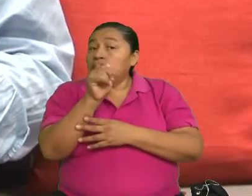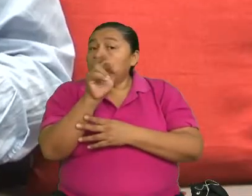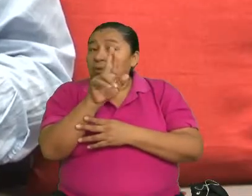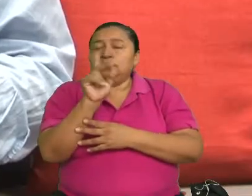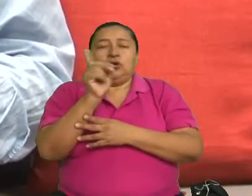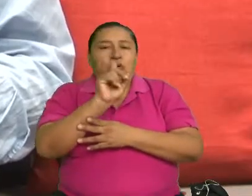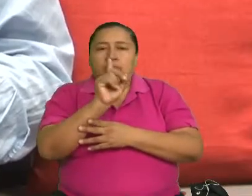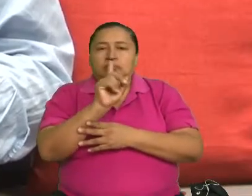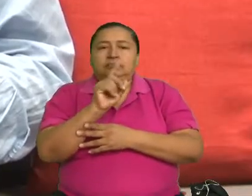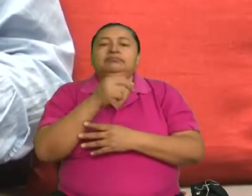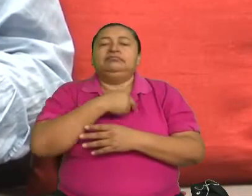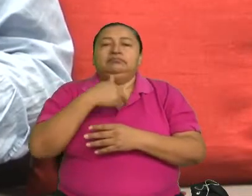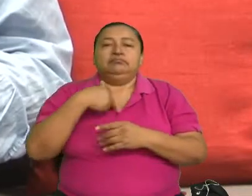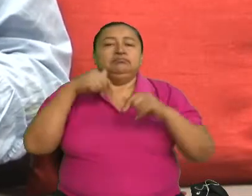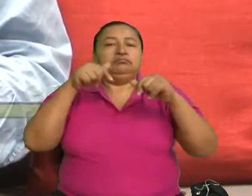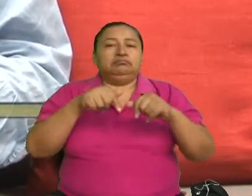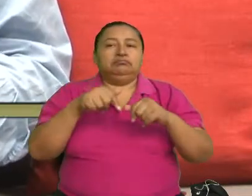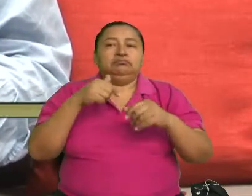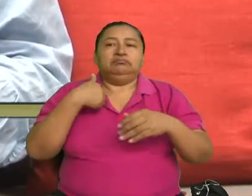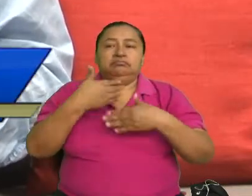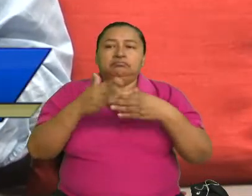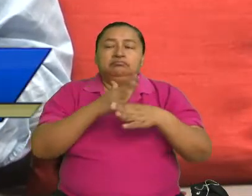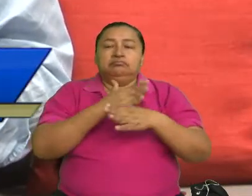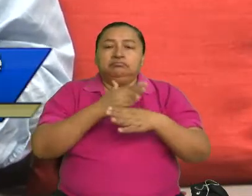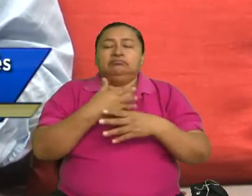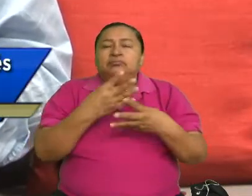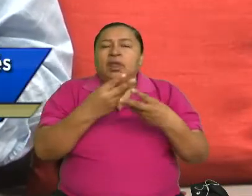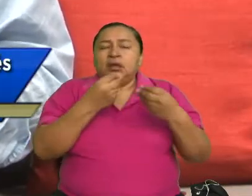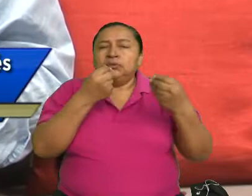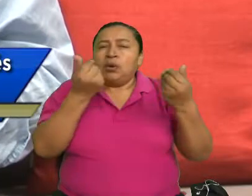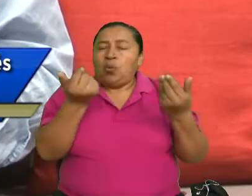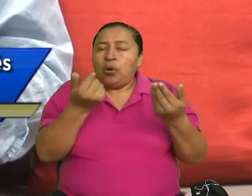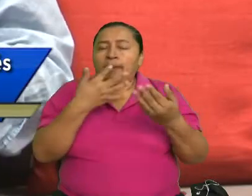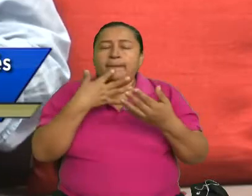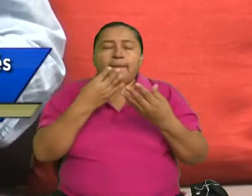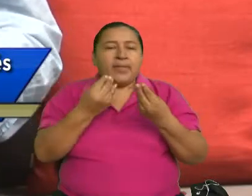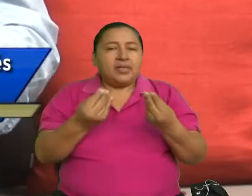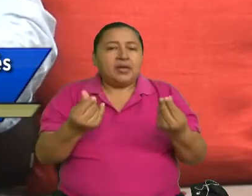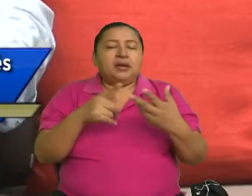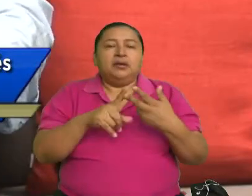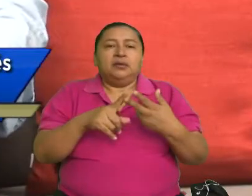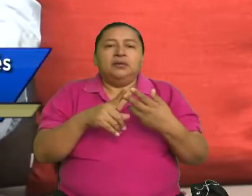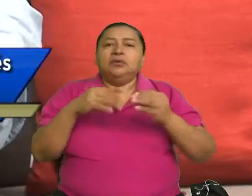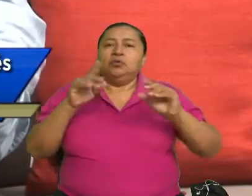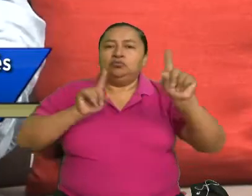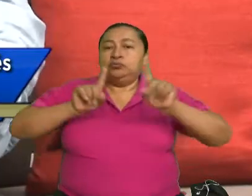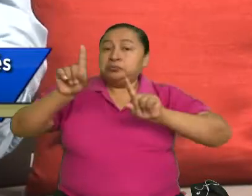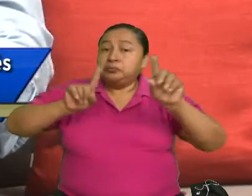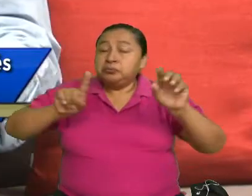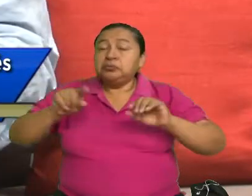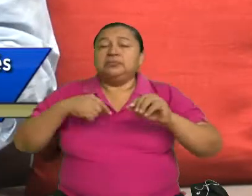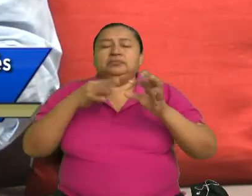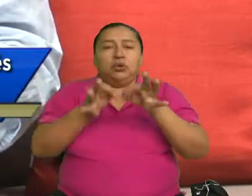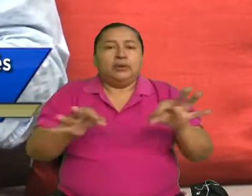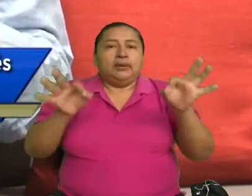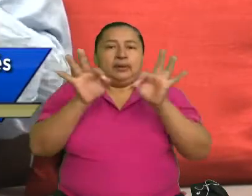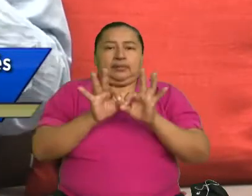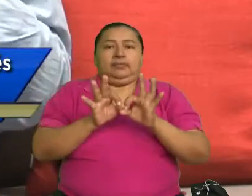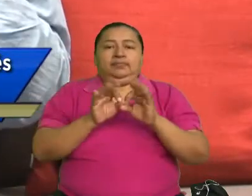las promociones, la Sabores de mi Tierra y concursos muy importantes. El Ministerio de Educación